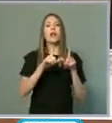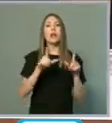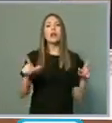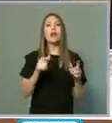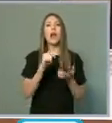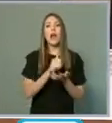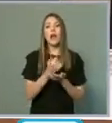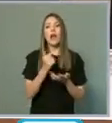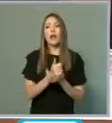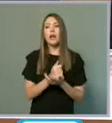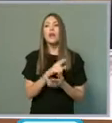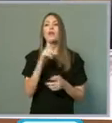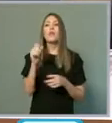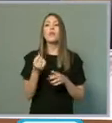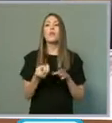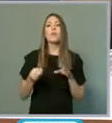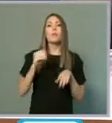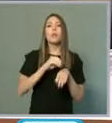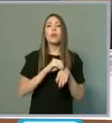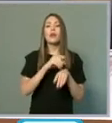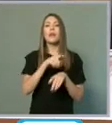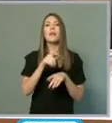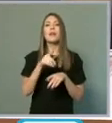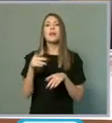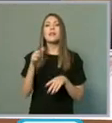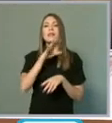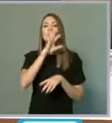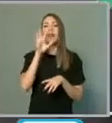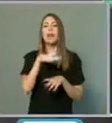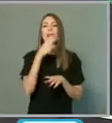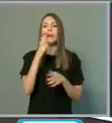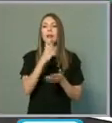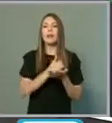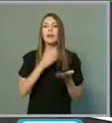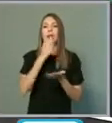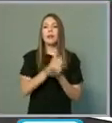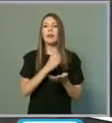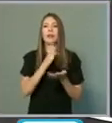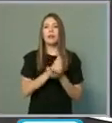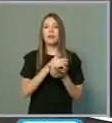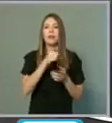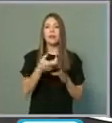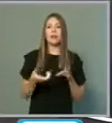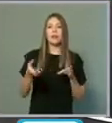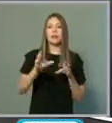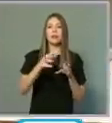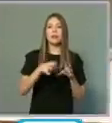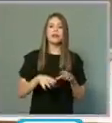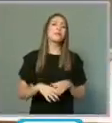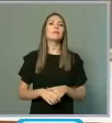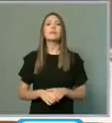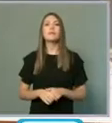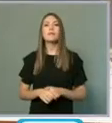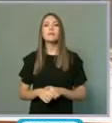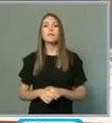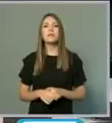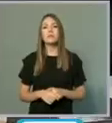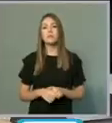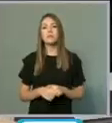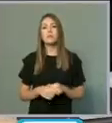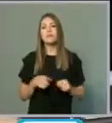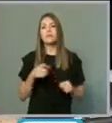agregar cebolla finamente picada. De este lado la tengo. Nada más simplemente la picamos en cuadritos y nada más, ¿ok? Vamos Ok. entonces a